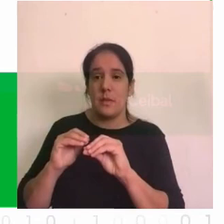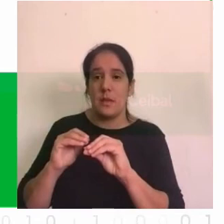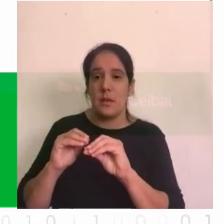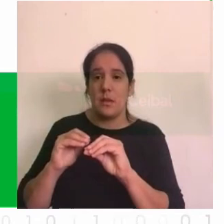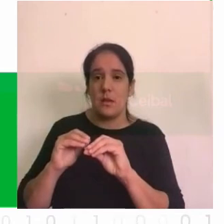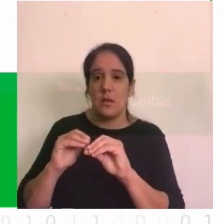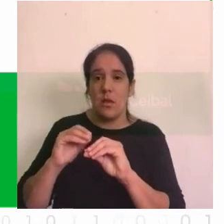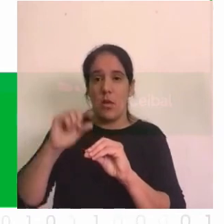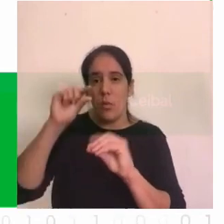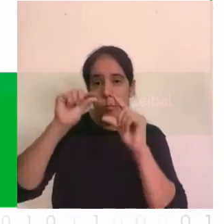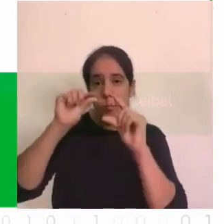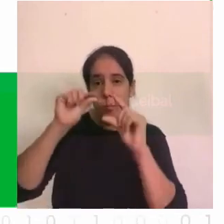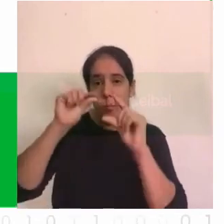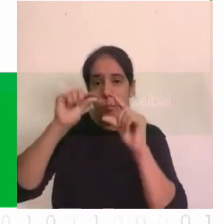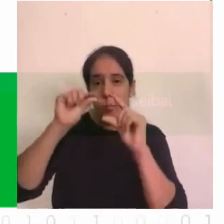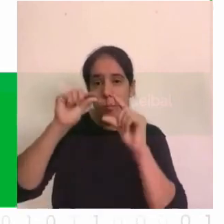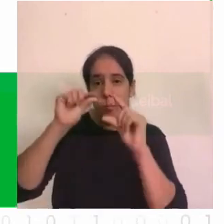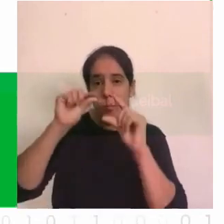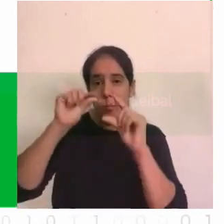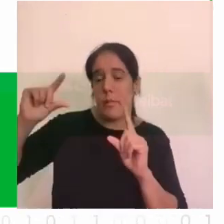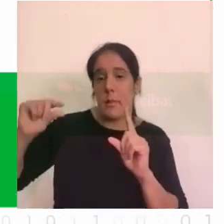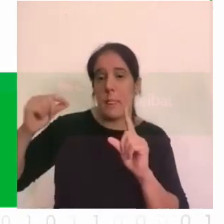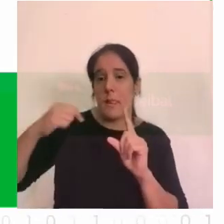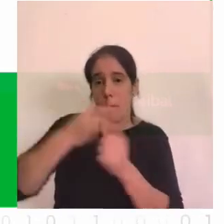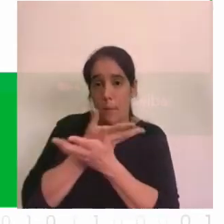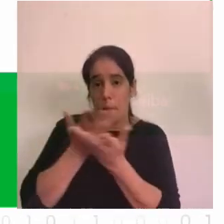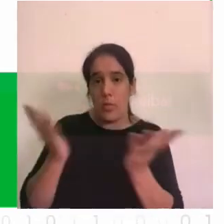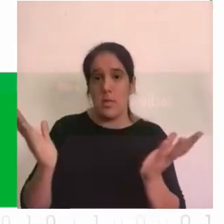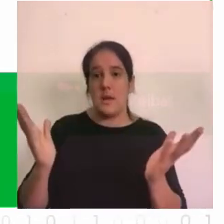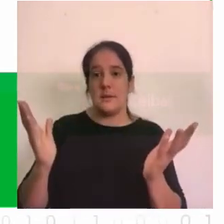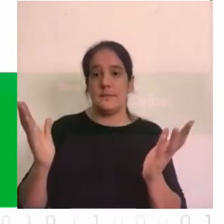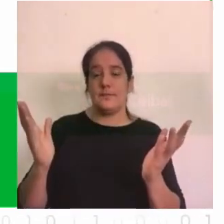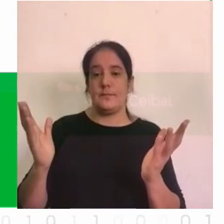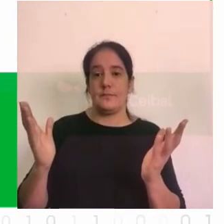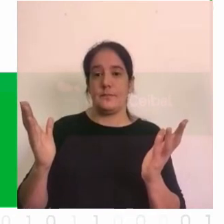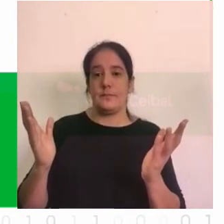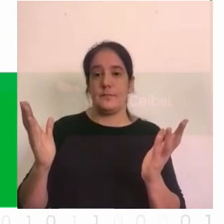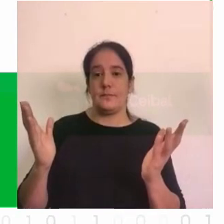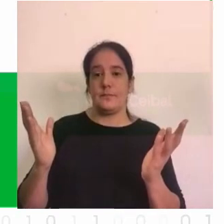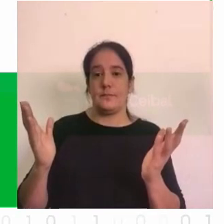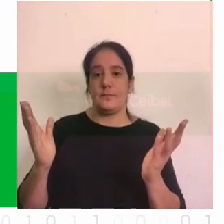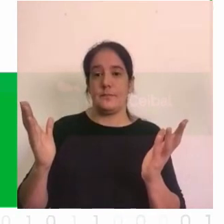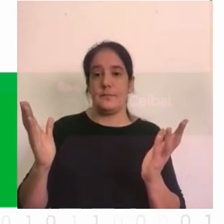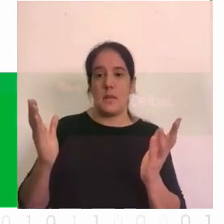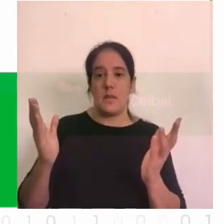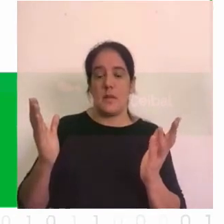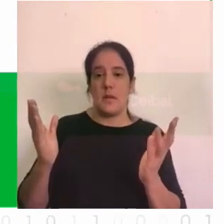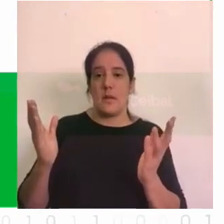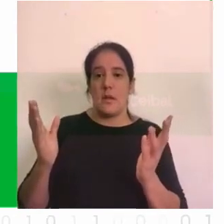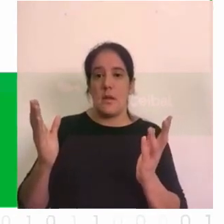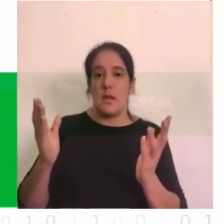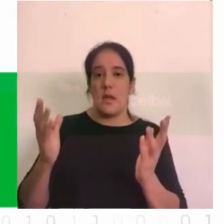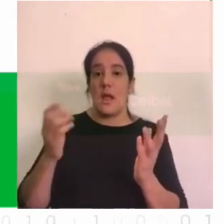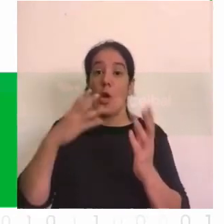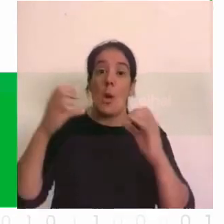lo que quise mostrar ahí en forma un poco visual, es el empeoramiento que hubo de la inseguridad alimentaria,